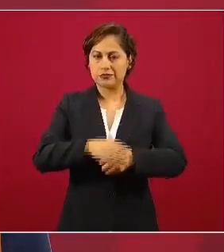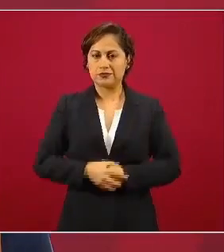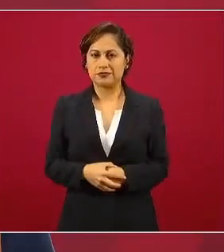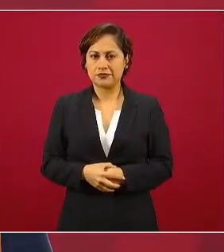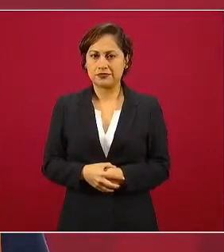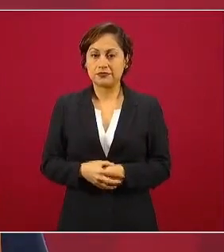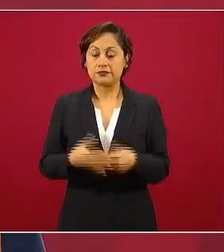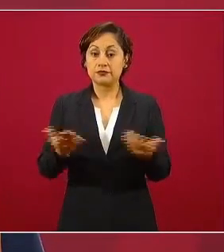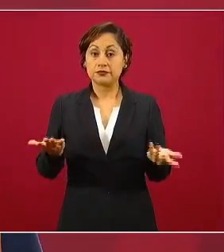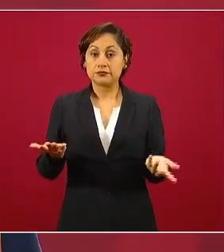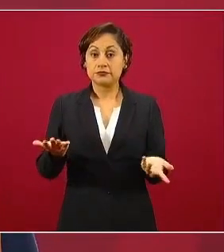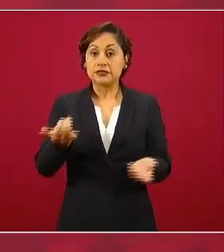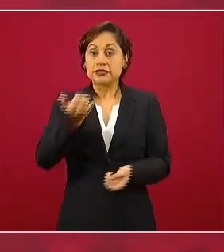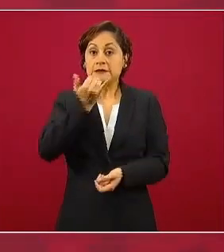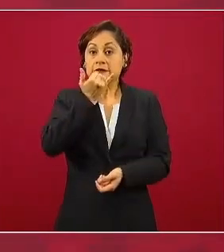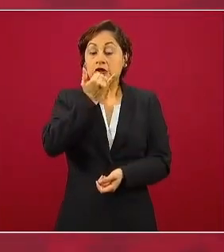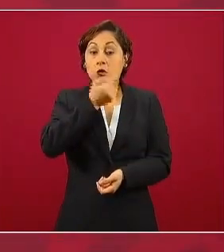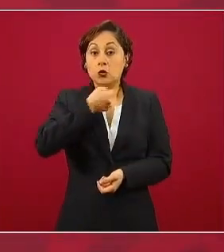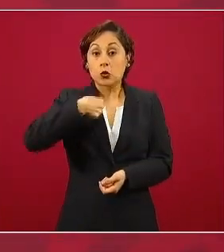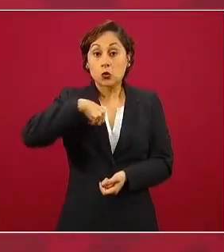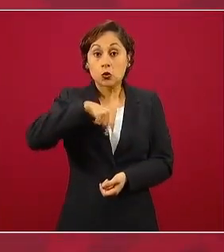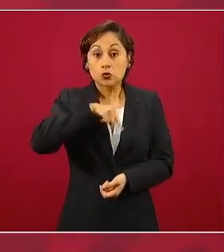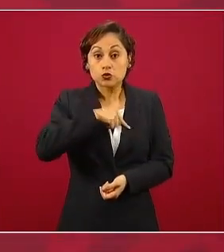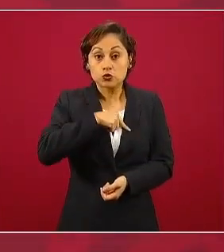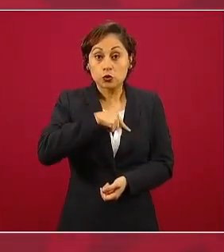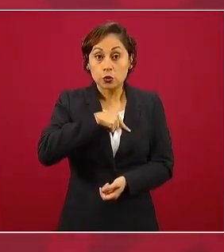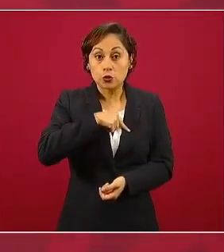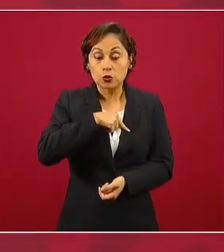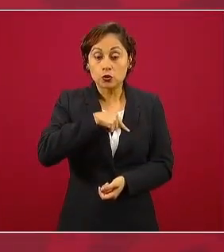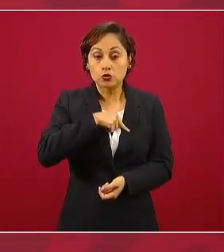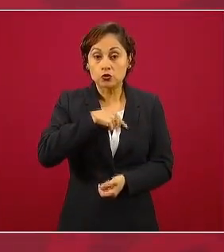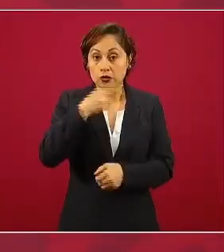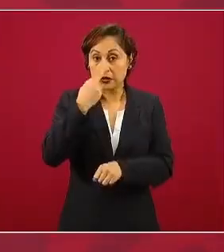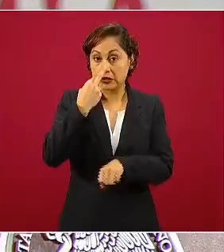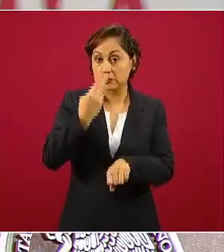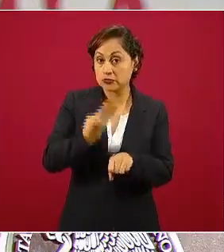Pues eso no nos corresponde porque pues no somos